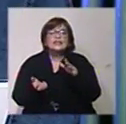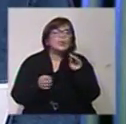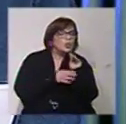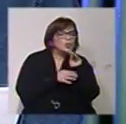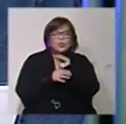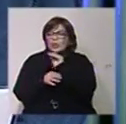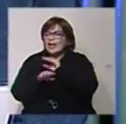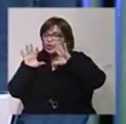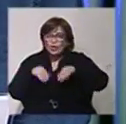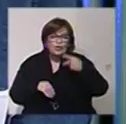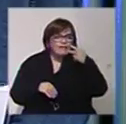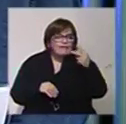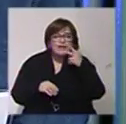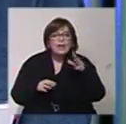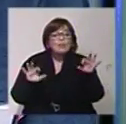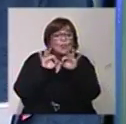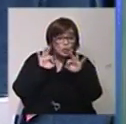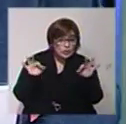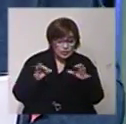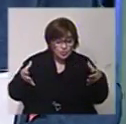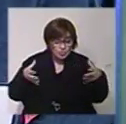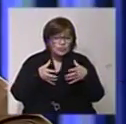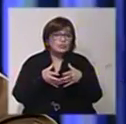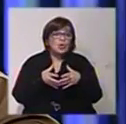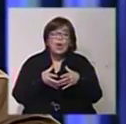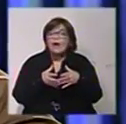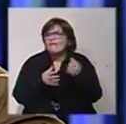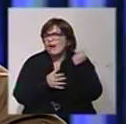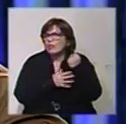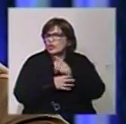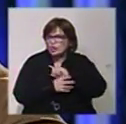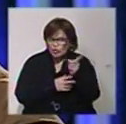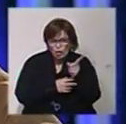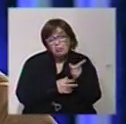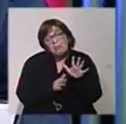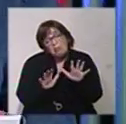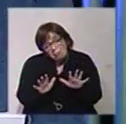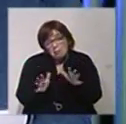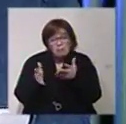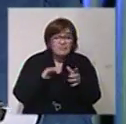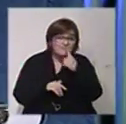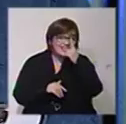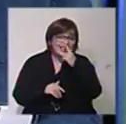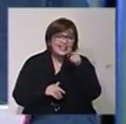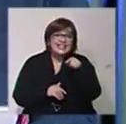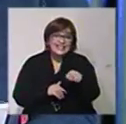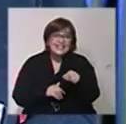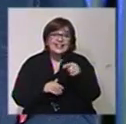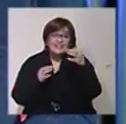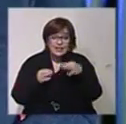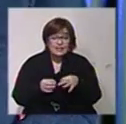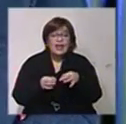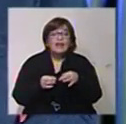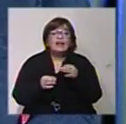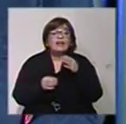Por ejemplo, ir hacia la música. Una banda que no sea la más popular, pero sí que tenga cierto interés. Burdén, de hecho, se